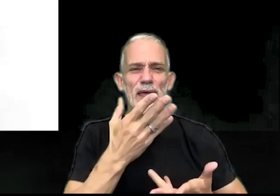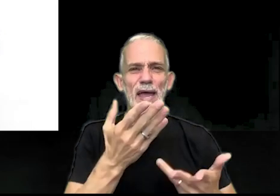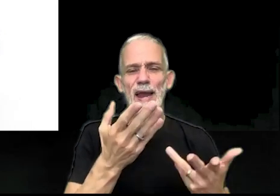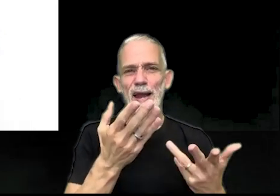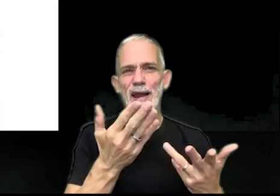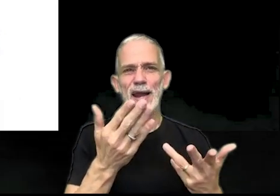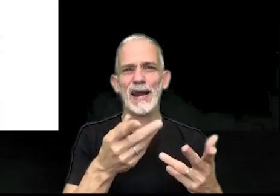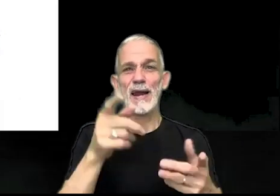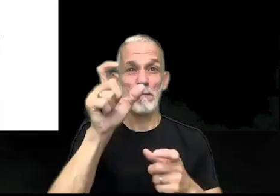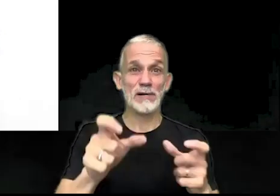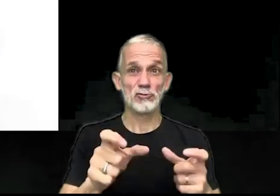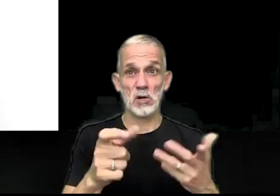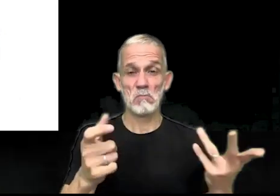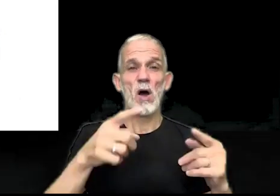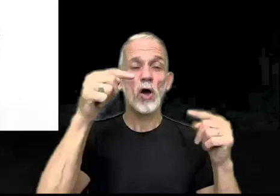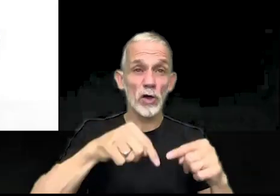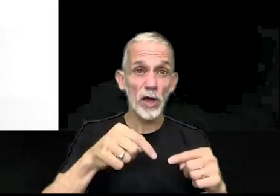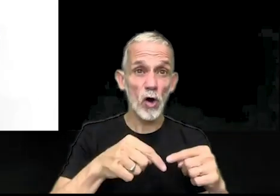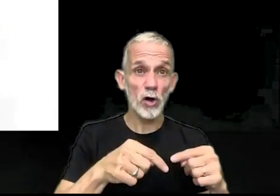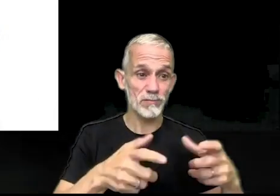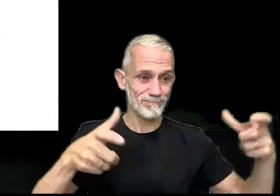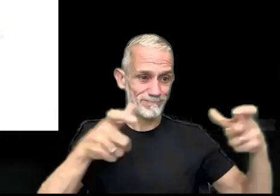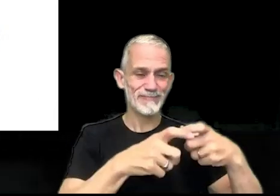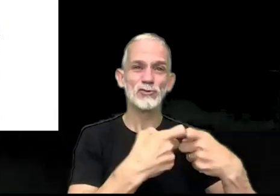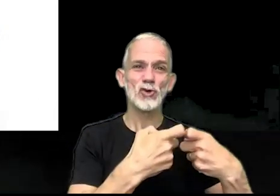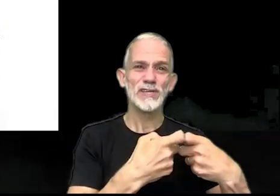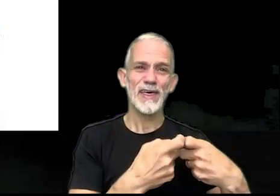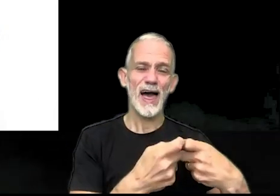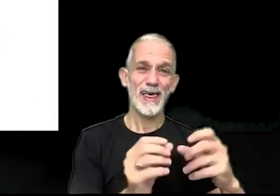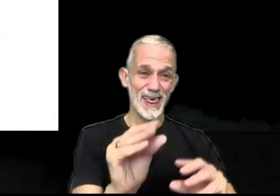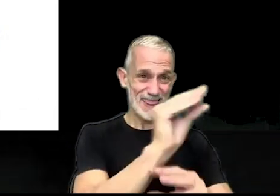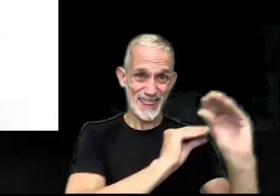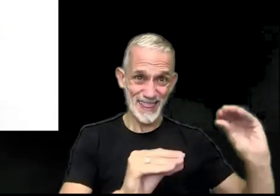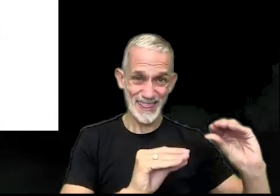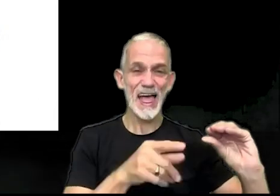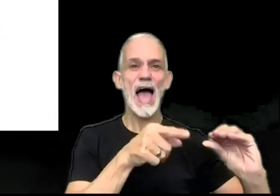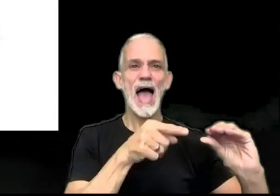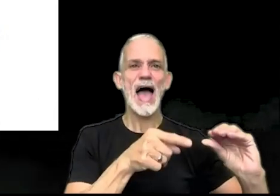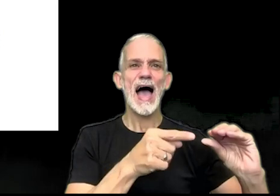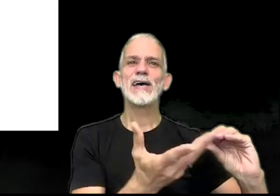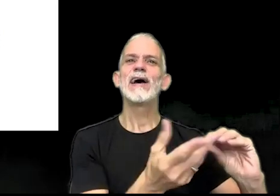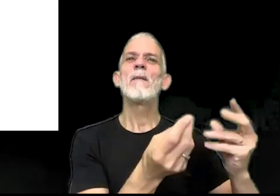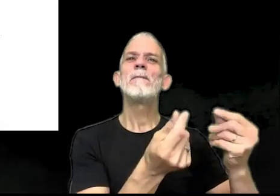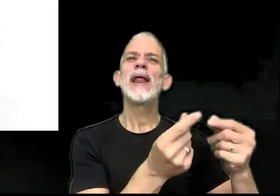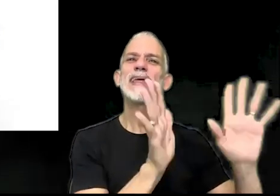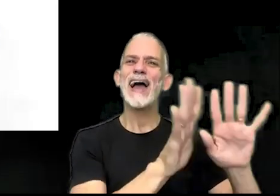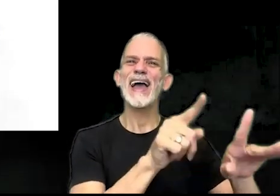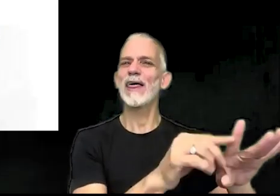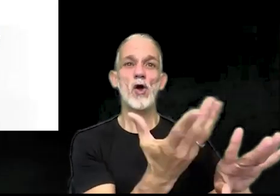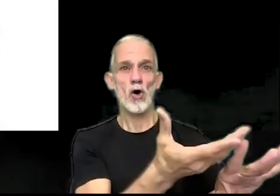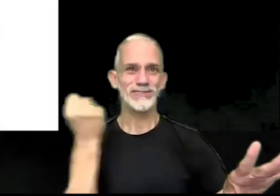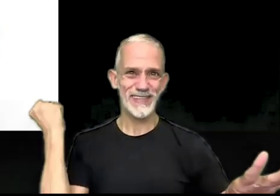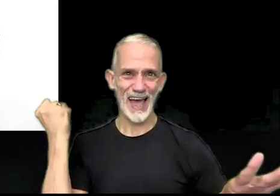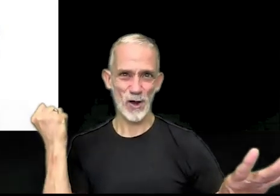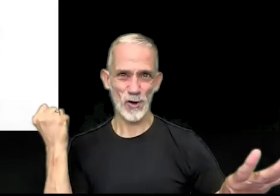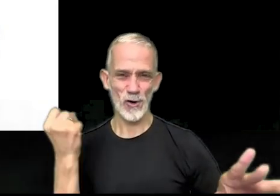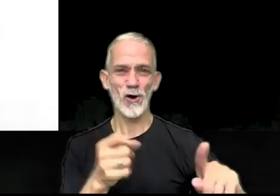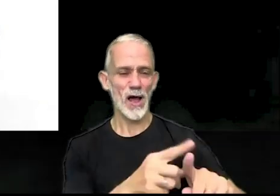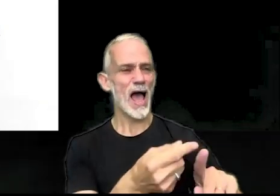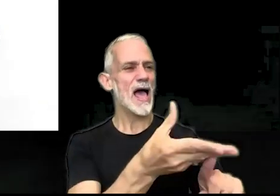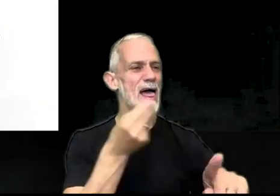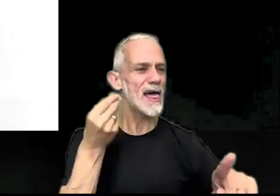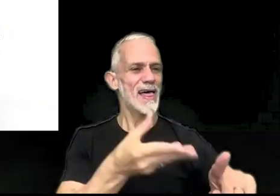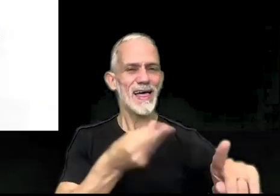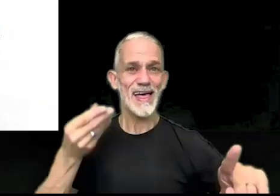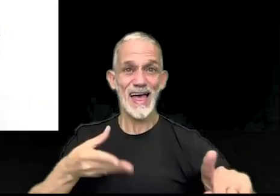cualquier contribuyente que hoy participe de la sociedad, realice retiros, realice retiros